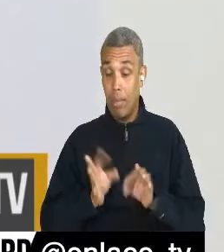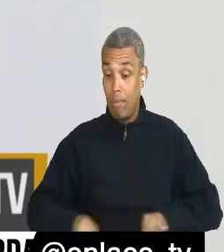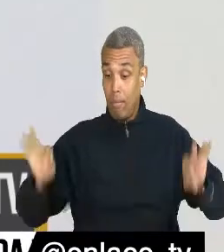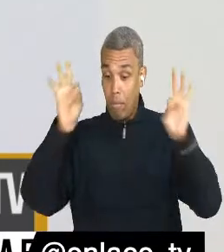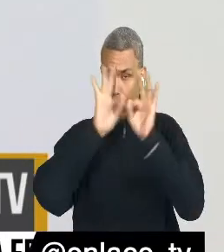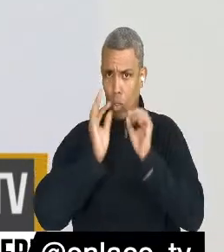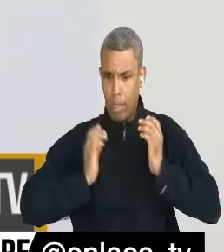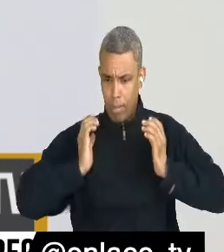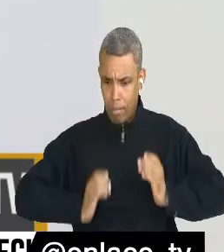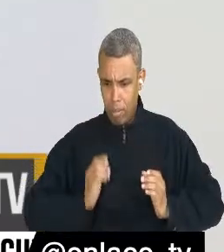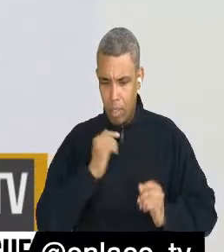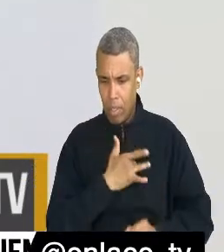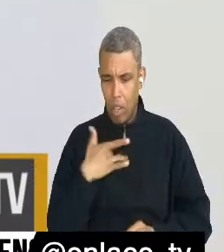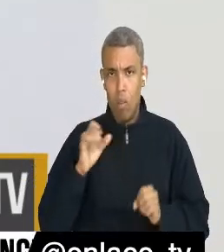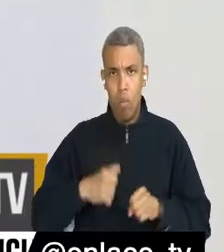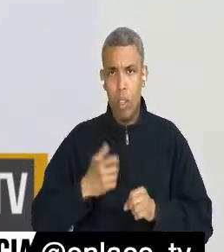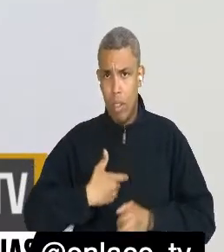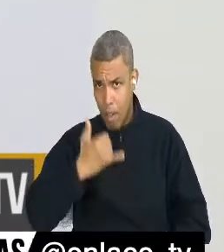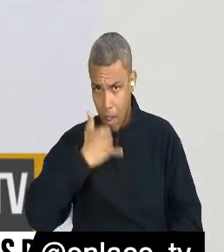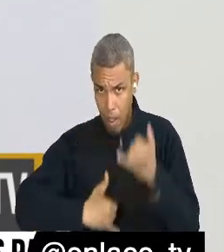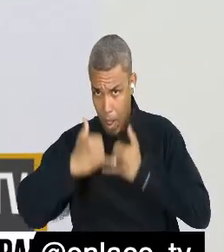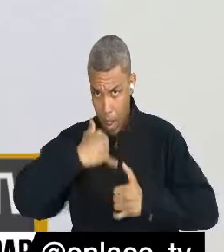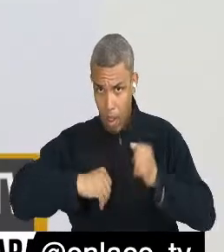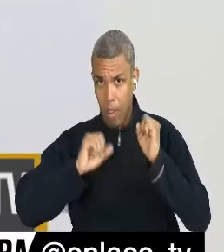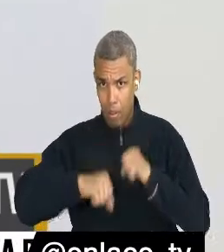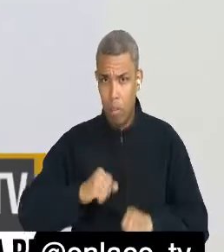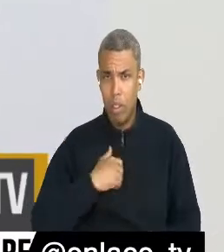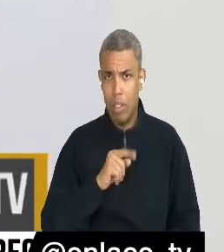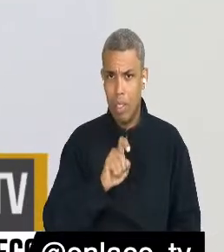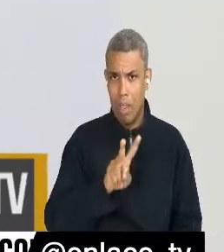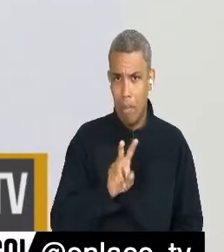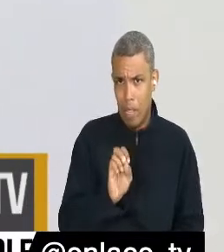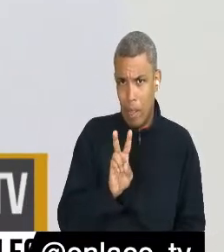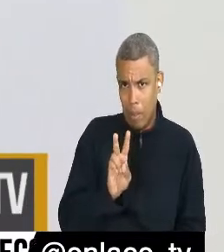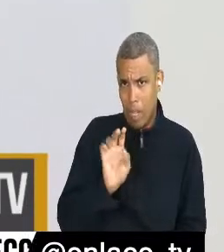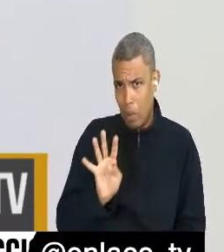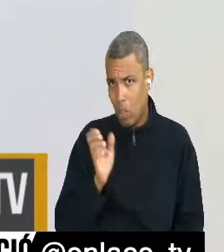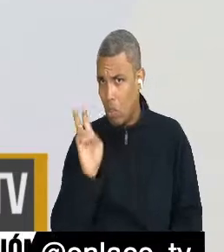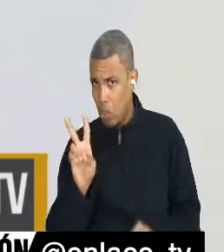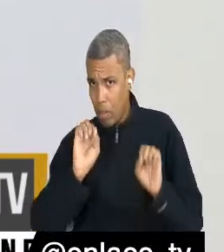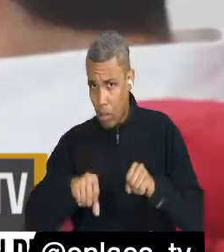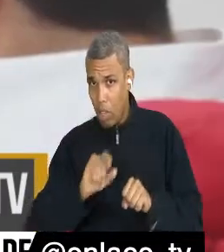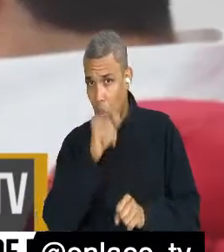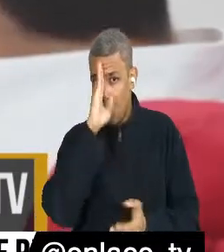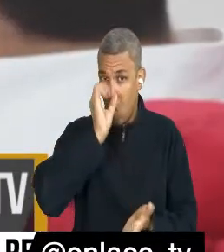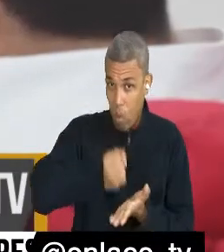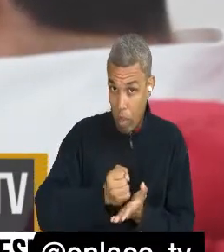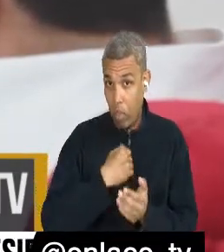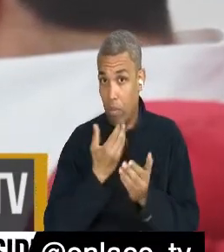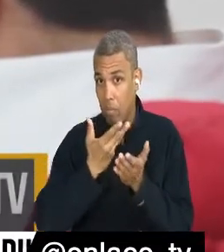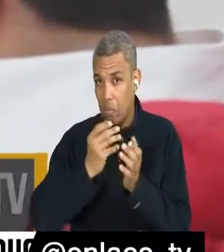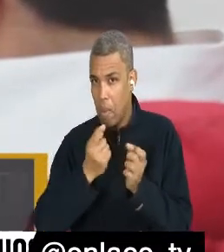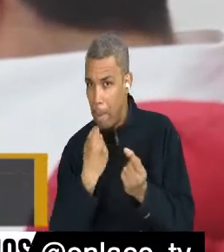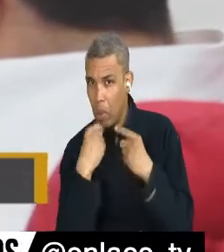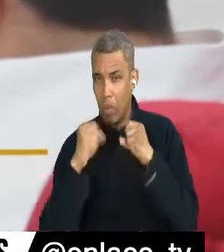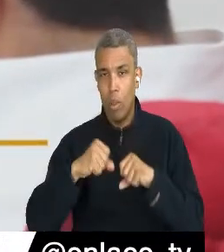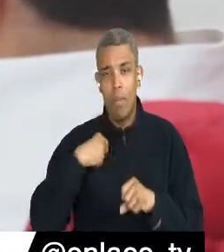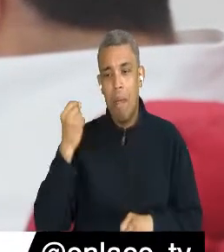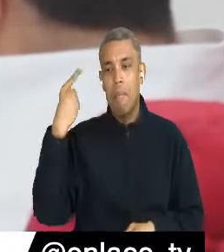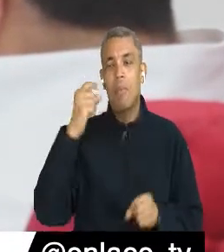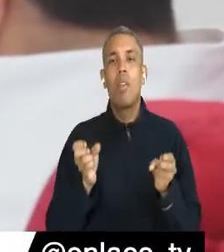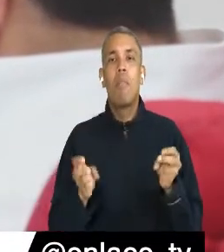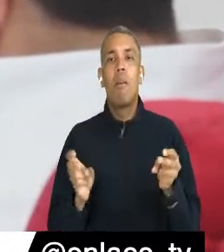conectaditos, hay una línea telefónica para que se contacten con nosotros y ustedes resuelvan también las inquietudes que tienen desde casa. Primero la Salud, lo nuevo en programa en